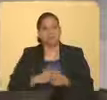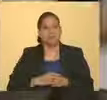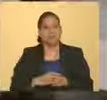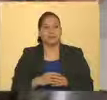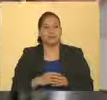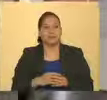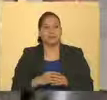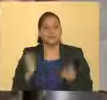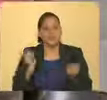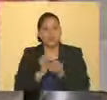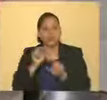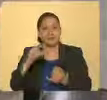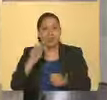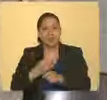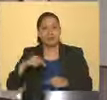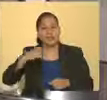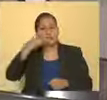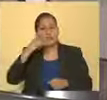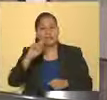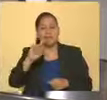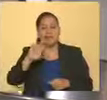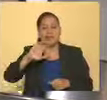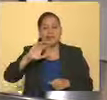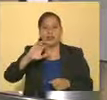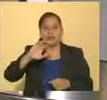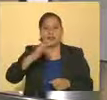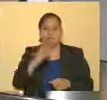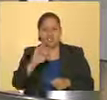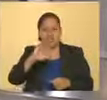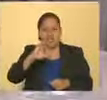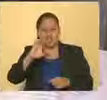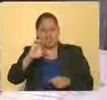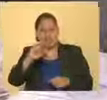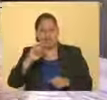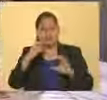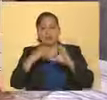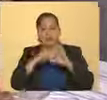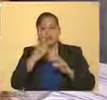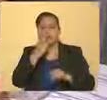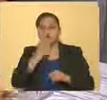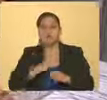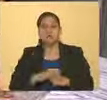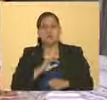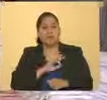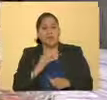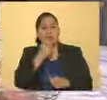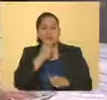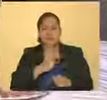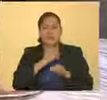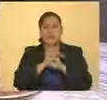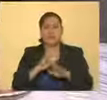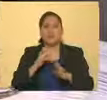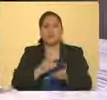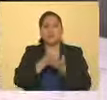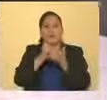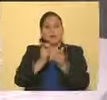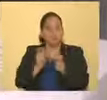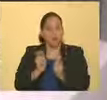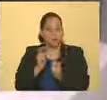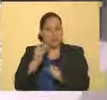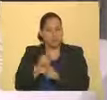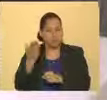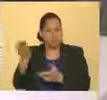pues yo tengo aquí una llamadita de Pachinclet, que nos mandó, más bien fue un Twitter. Dice, ¿me pueden dar informes de las terapias grupales que